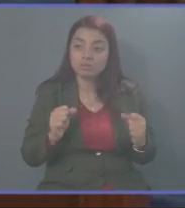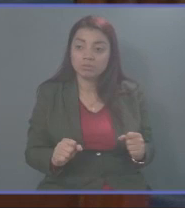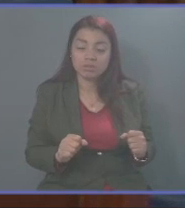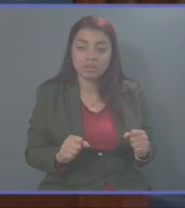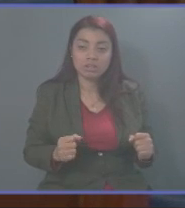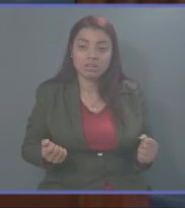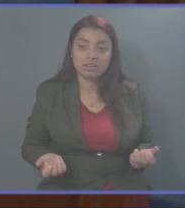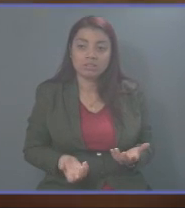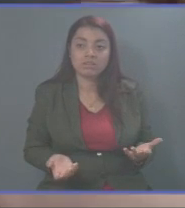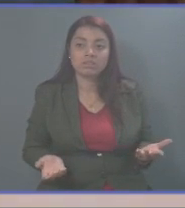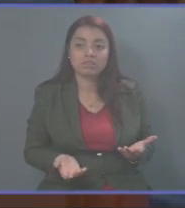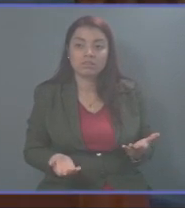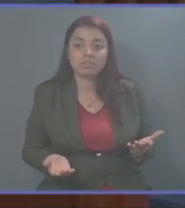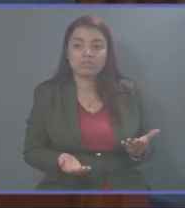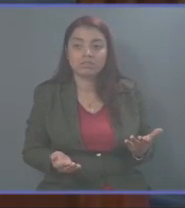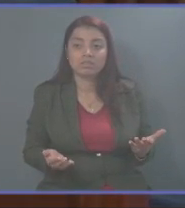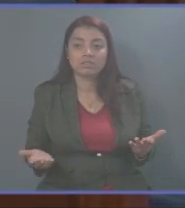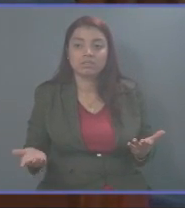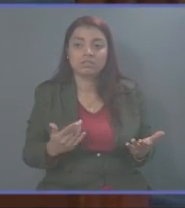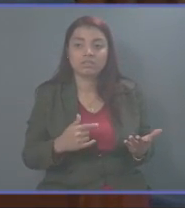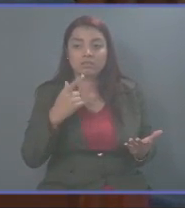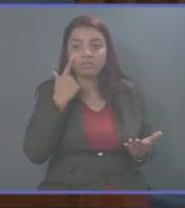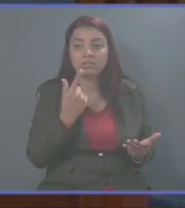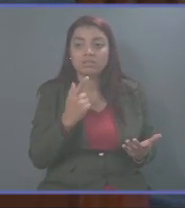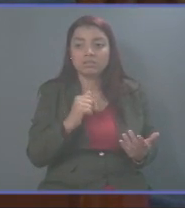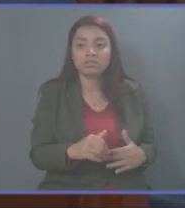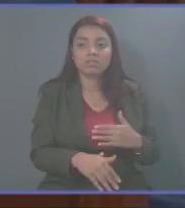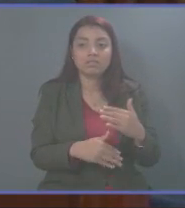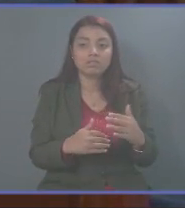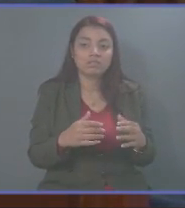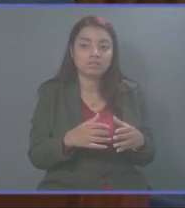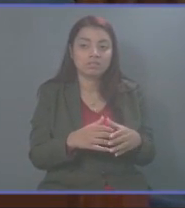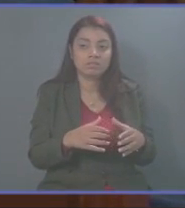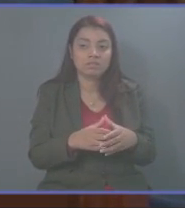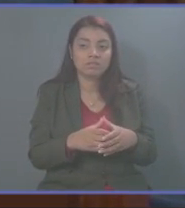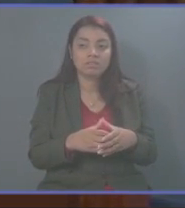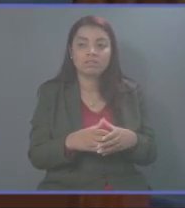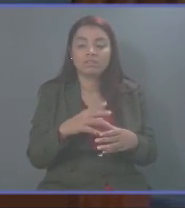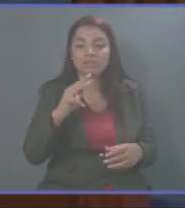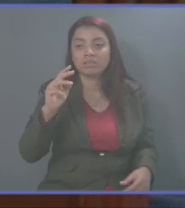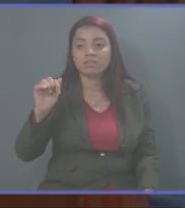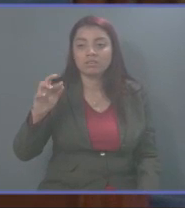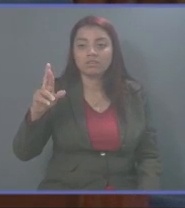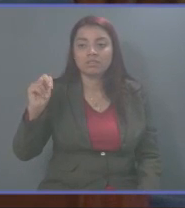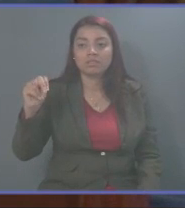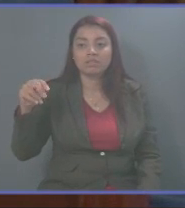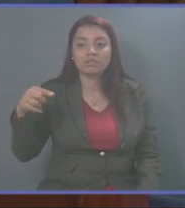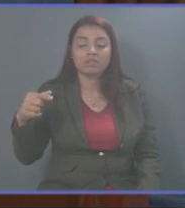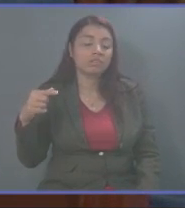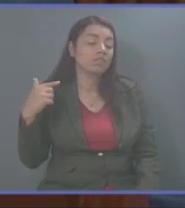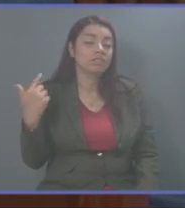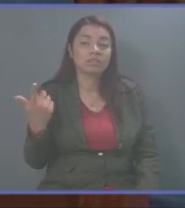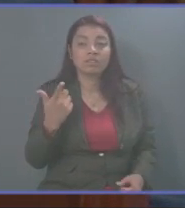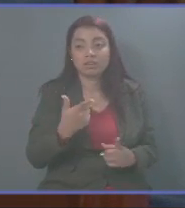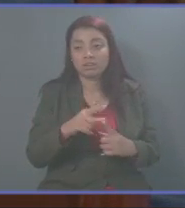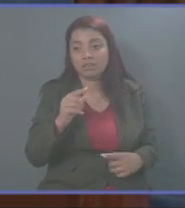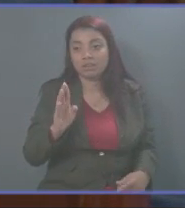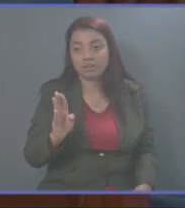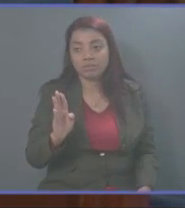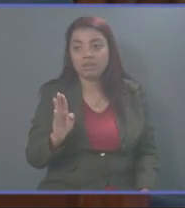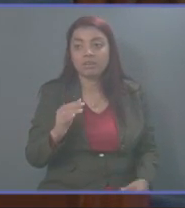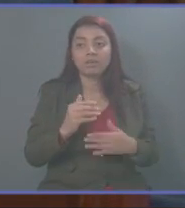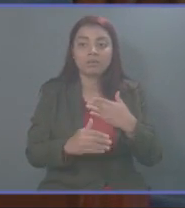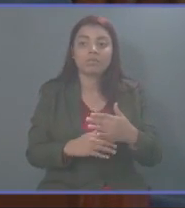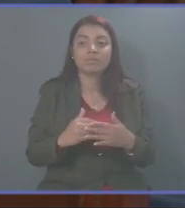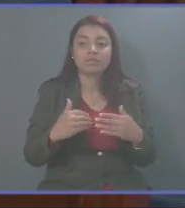operar deberá, literal A, estar autorizado como gestor por el MAN. Literal B, tener aprobado su manual de gestión